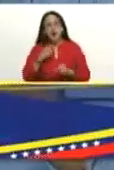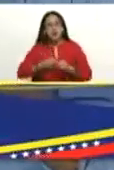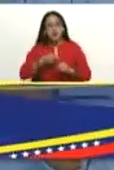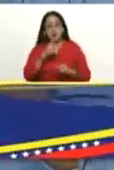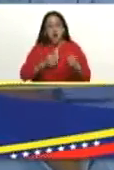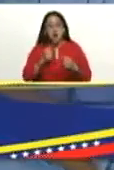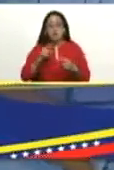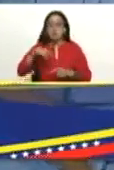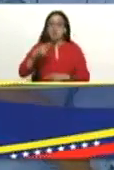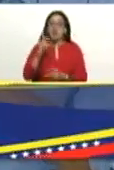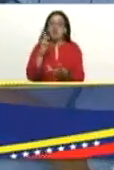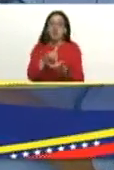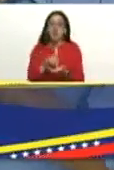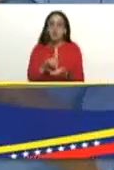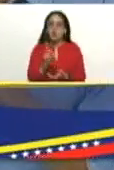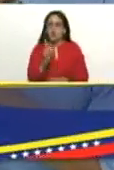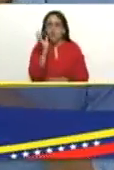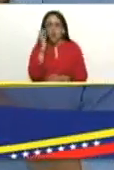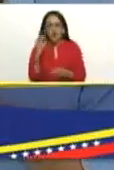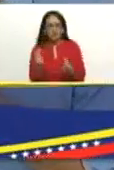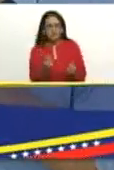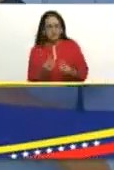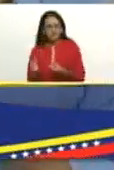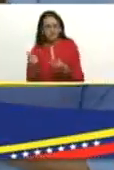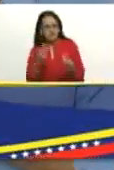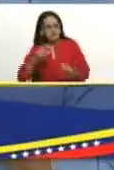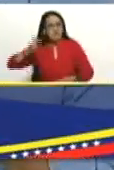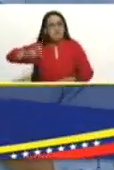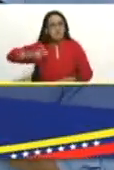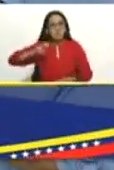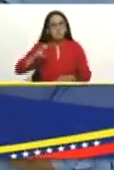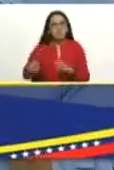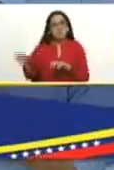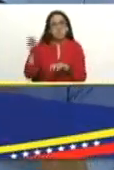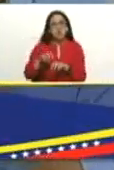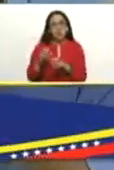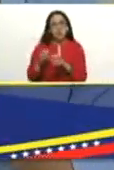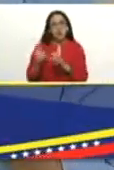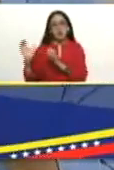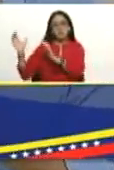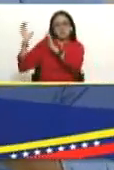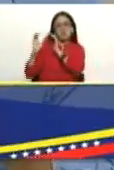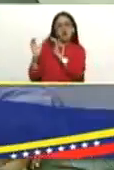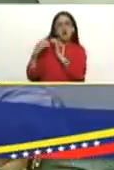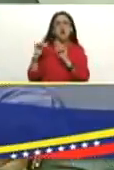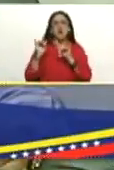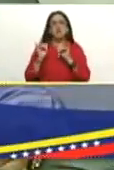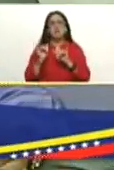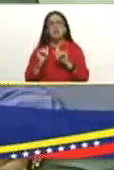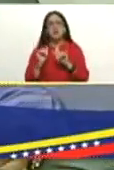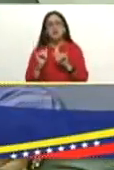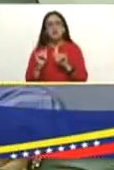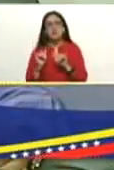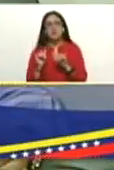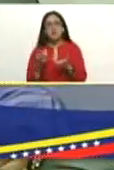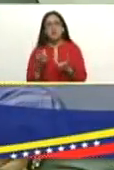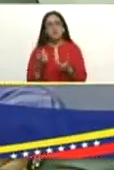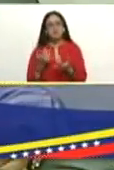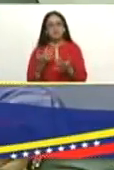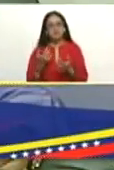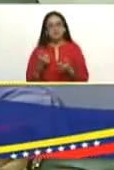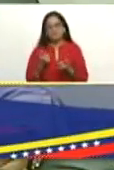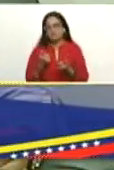voy mañana. Estas mujeres fueron a pie, se montaron sus tuberías encima, las cargaron. Parieron la respuesta. Parieron los recursos. Ese